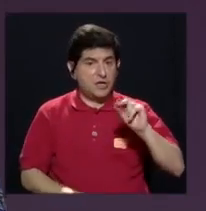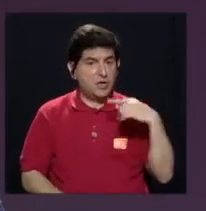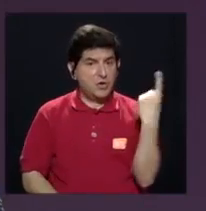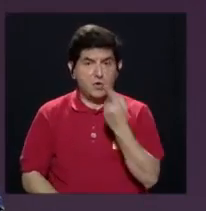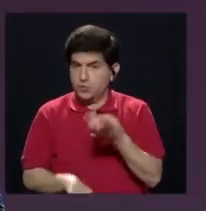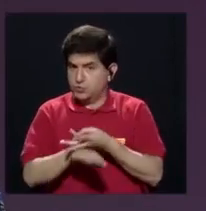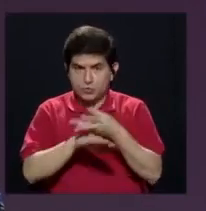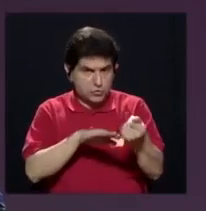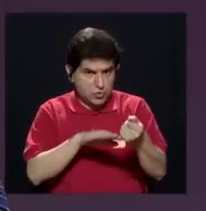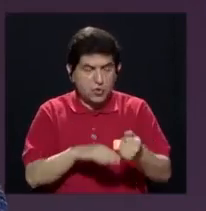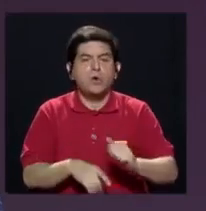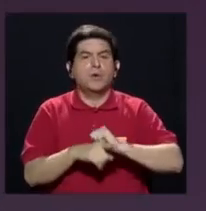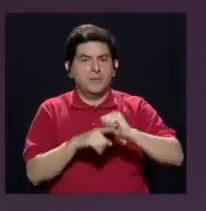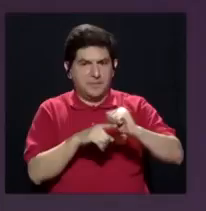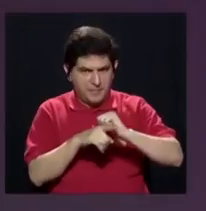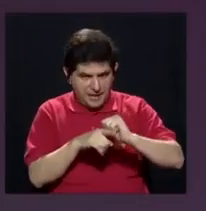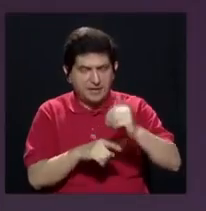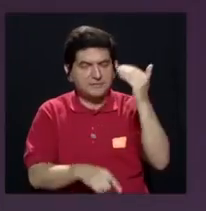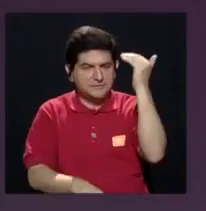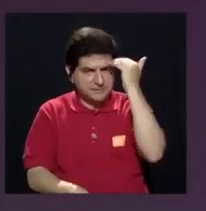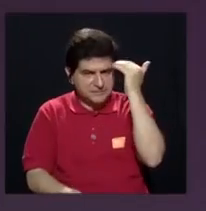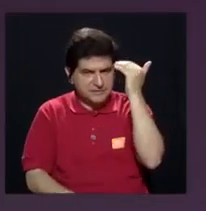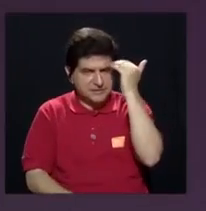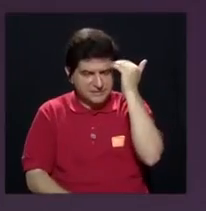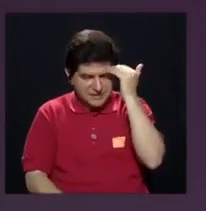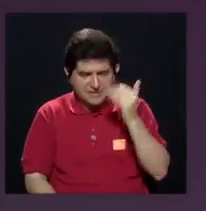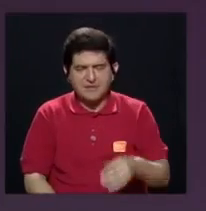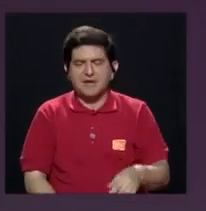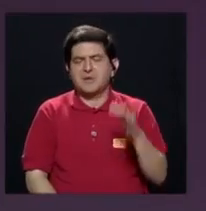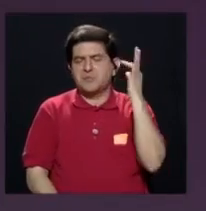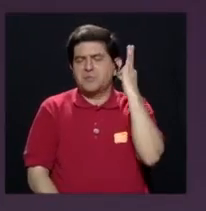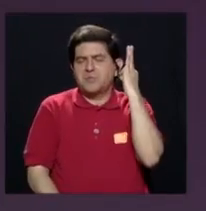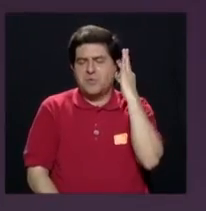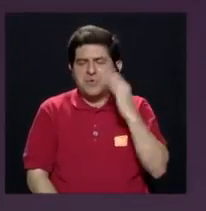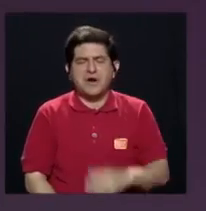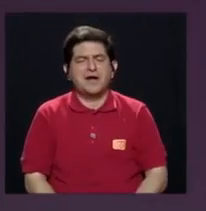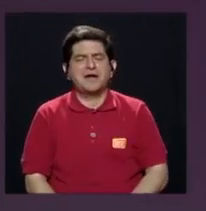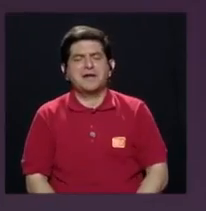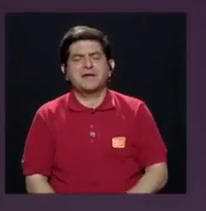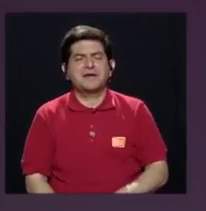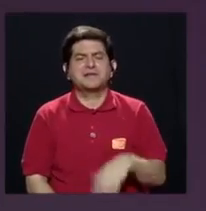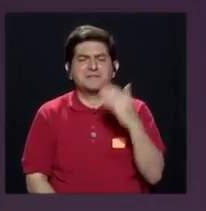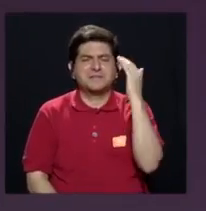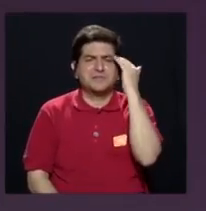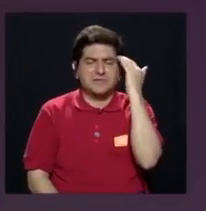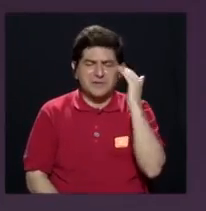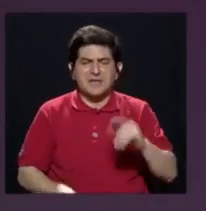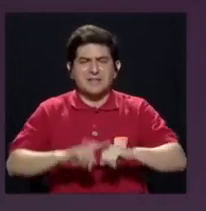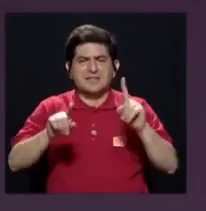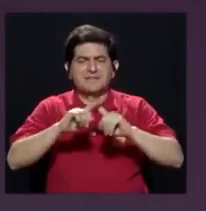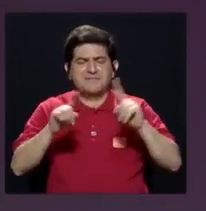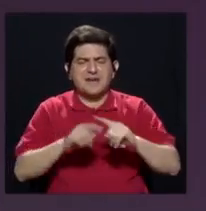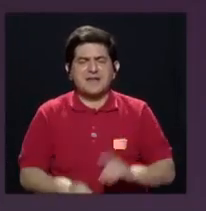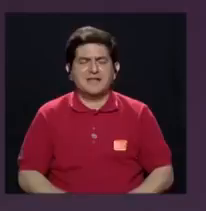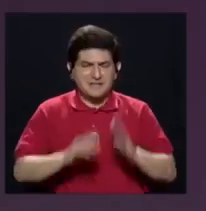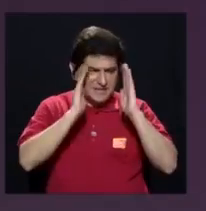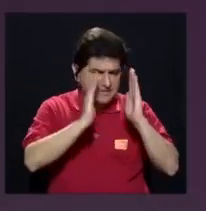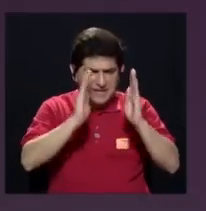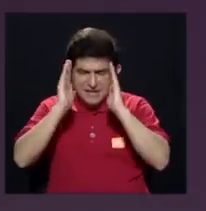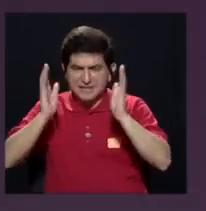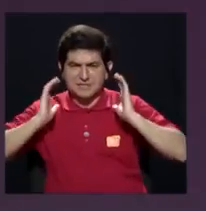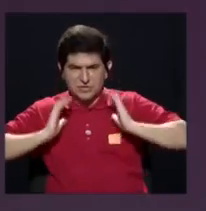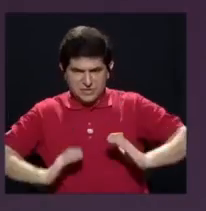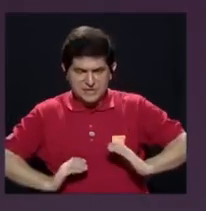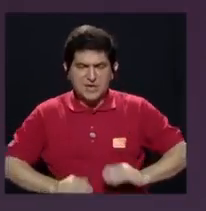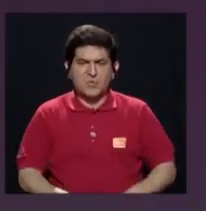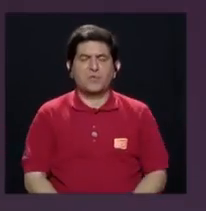cúrese manera reconocer la sabiduría de las mujeres las parteras las sobadoras las yerberas hueseras mujeres y hombres que